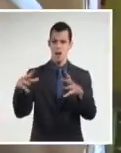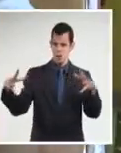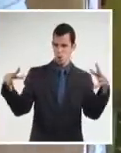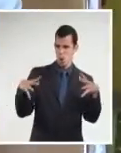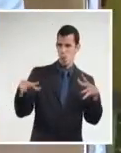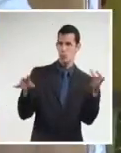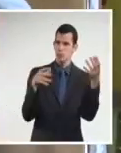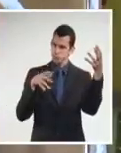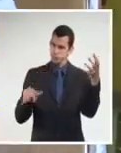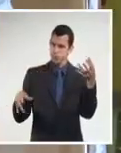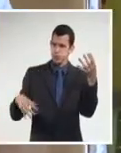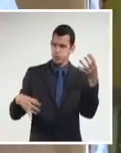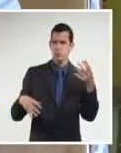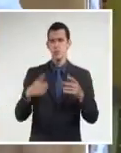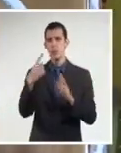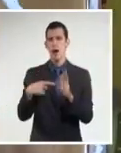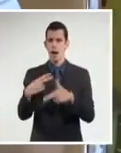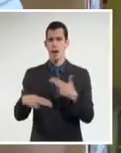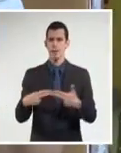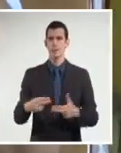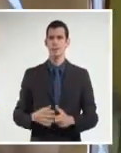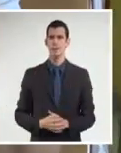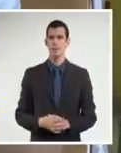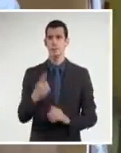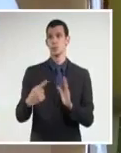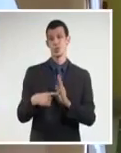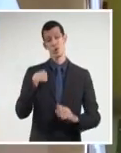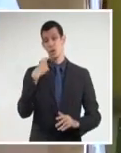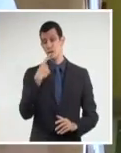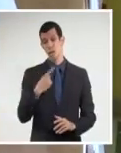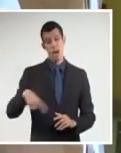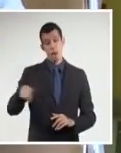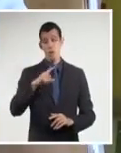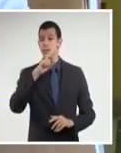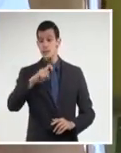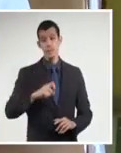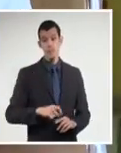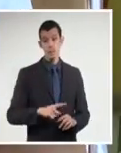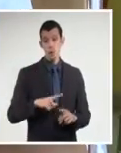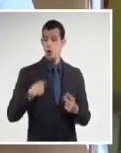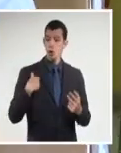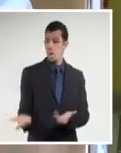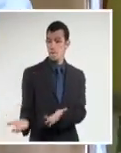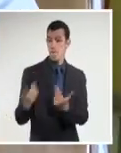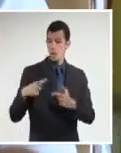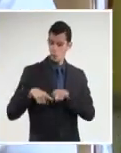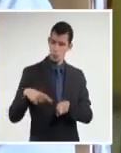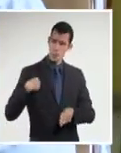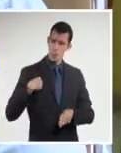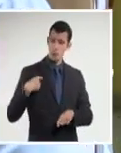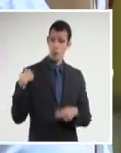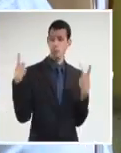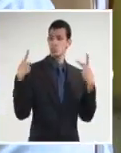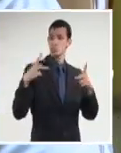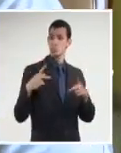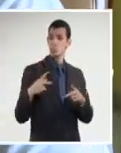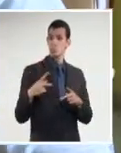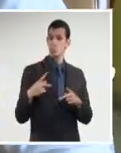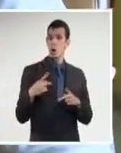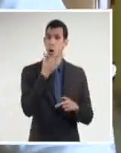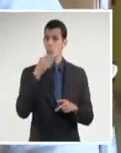sigan estudiando esforzándose por que él necesitamos nosotros la generación muestra que un día estuvimos